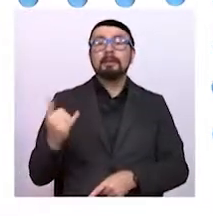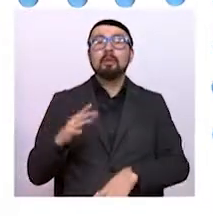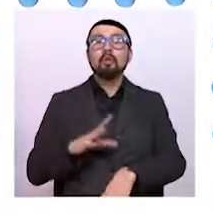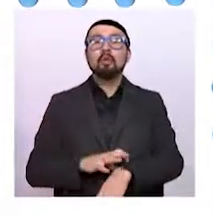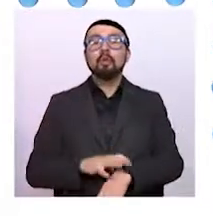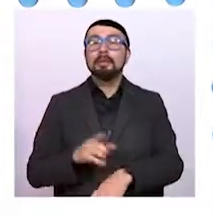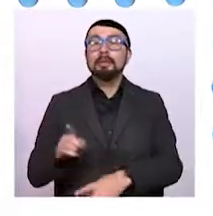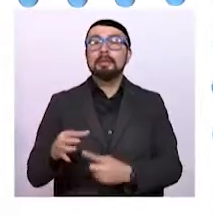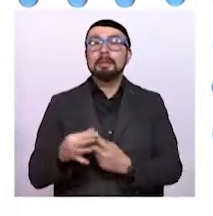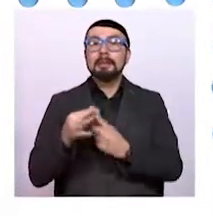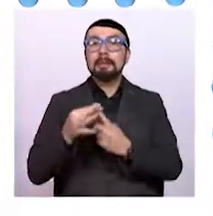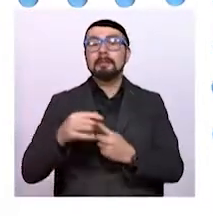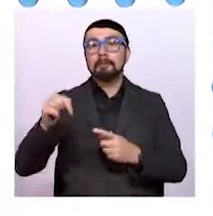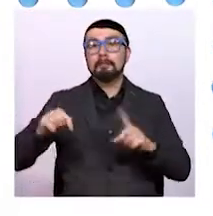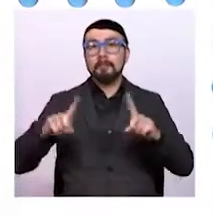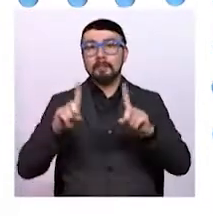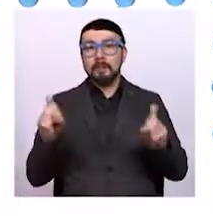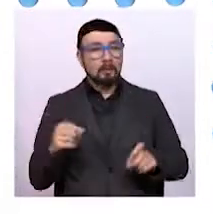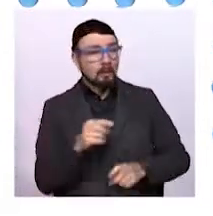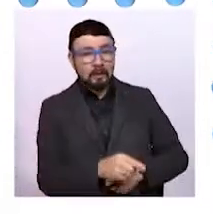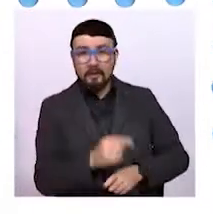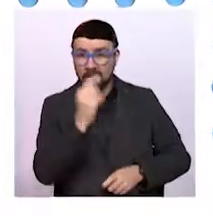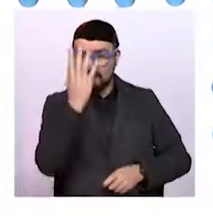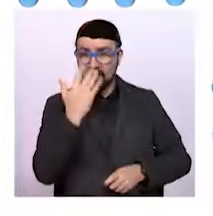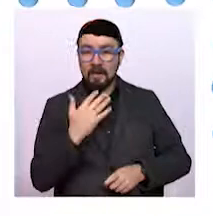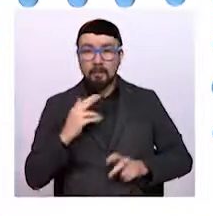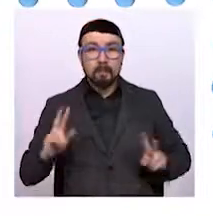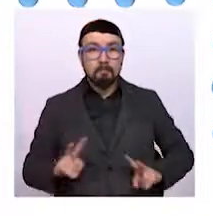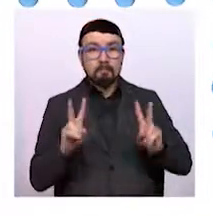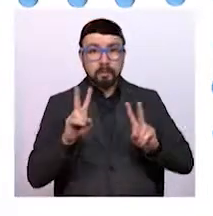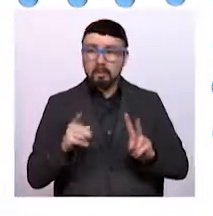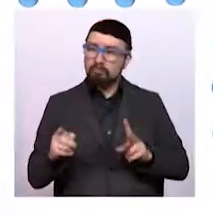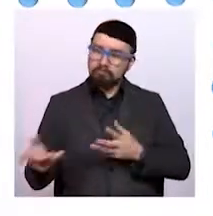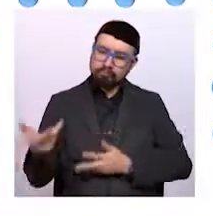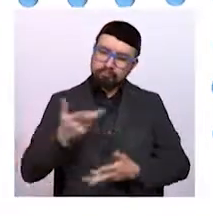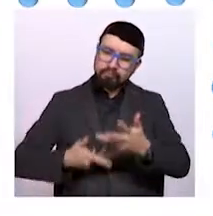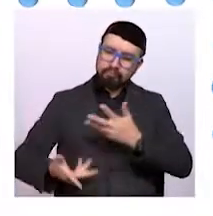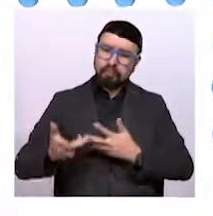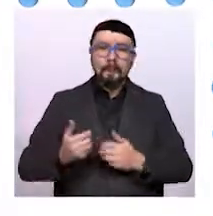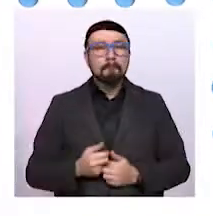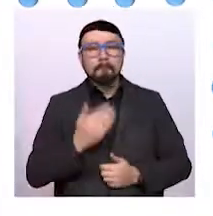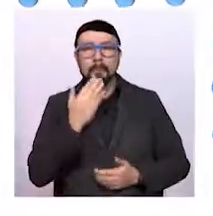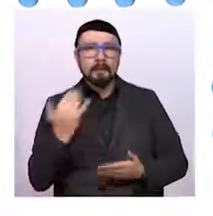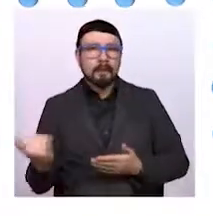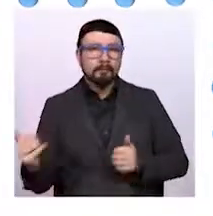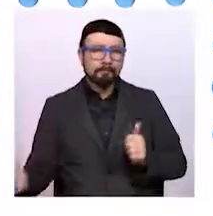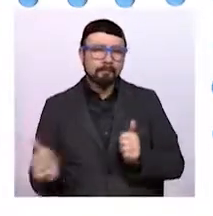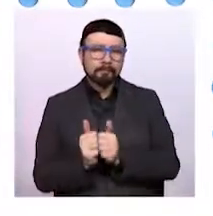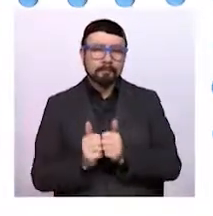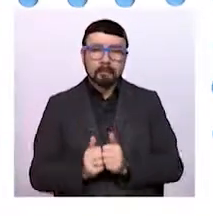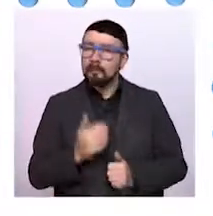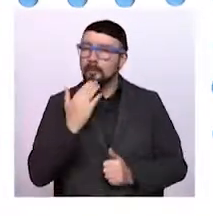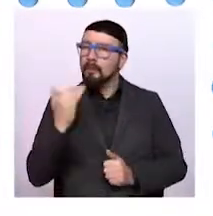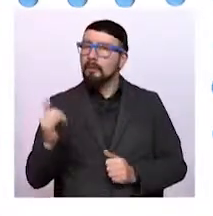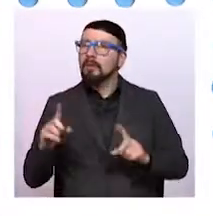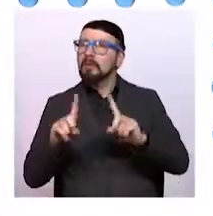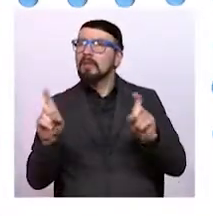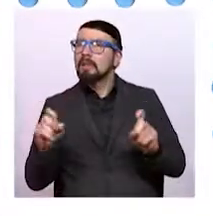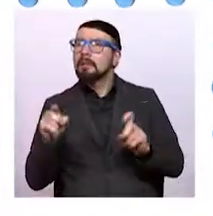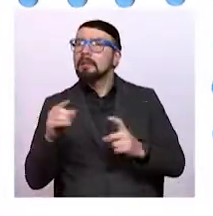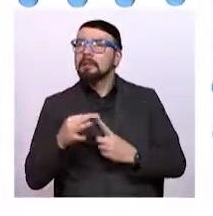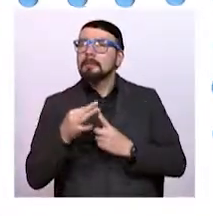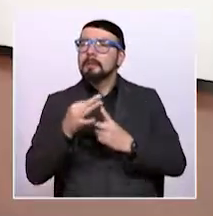este tema y a través de facebook las preguntas también doctora con temor ya un poquito a las personas este fenómeno tan hermoso que es